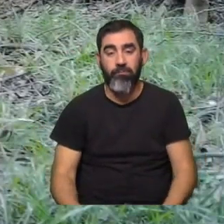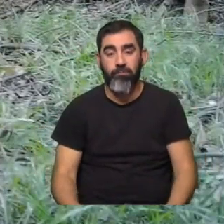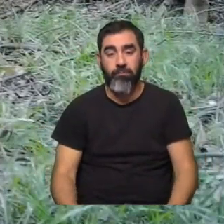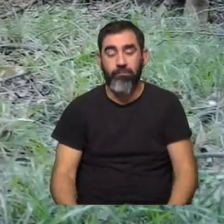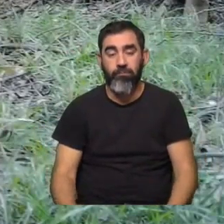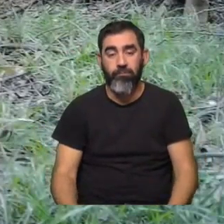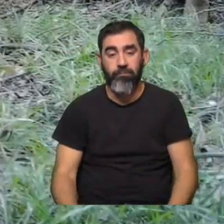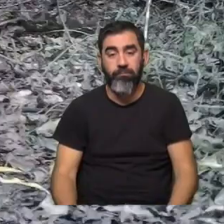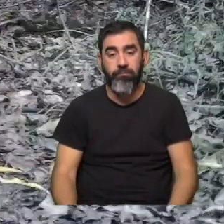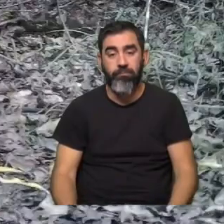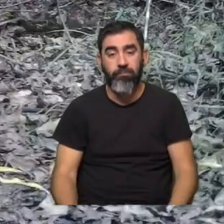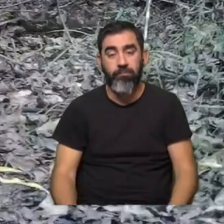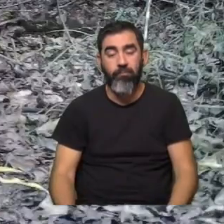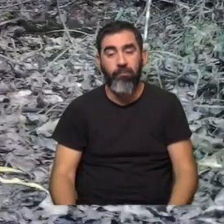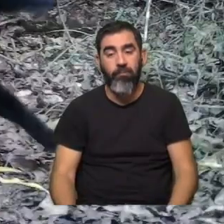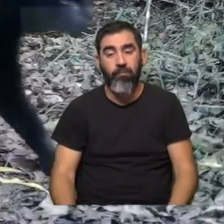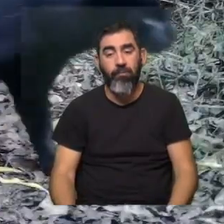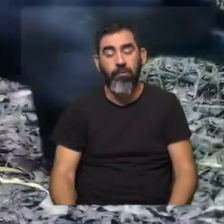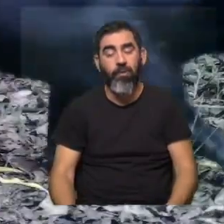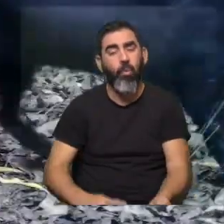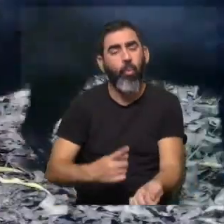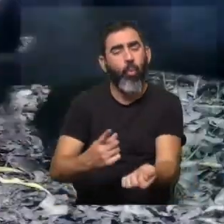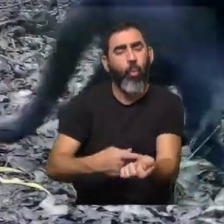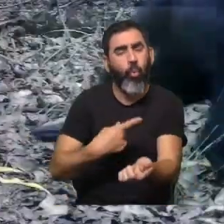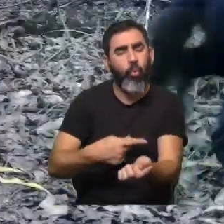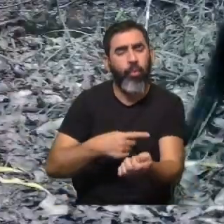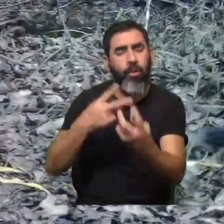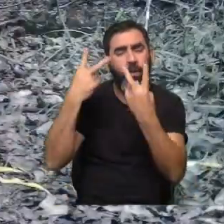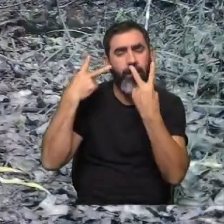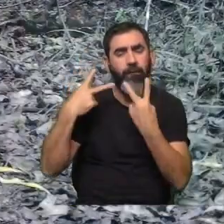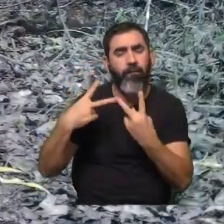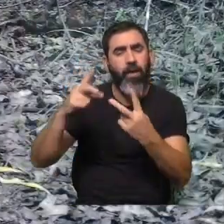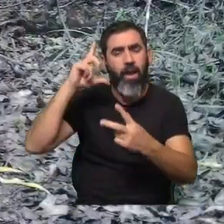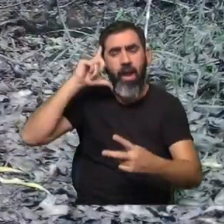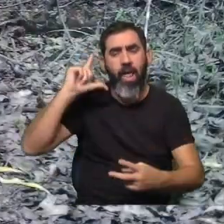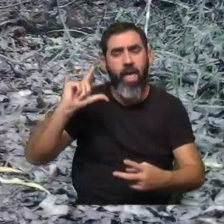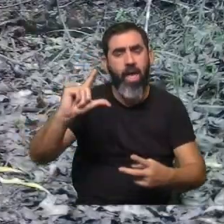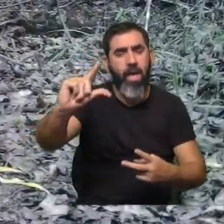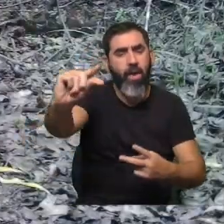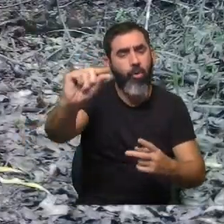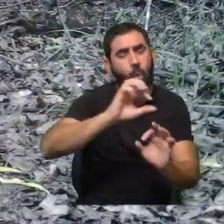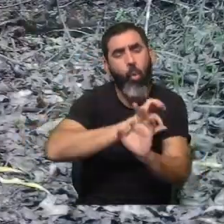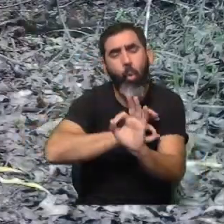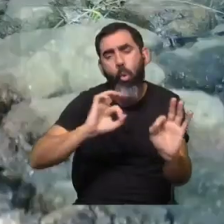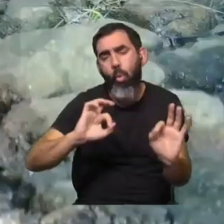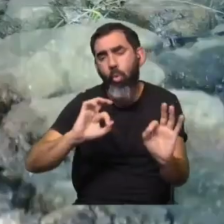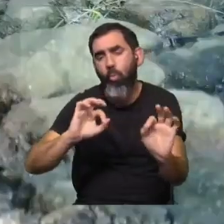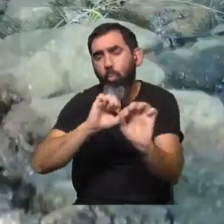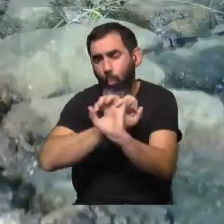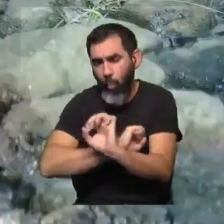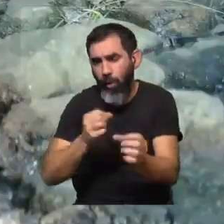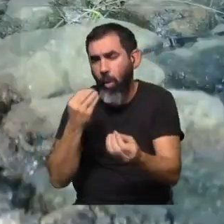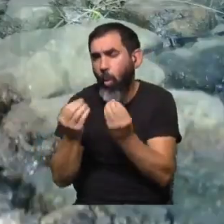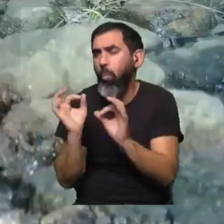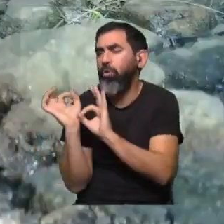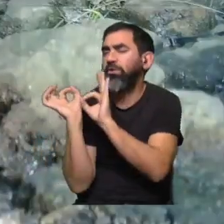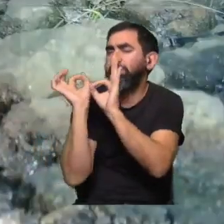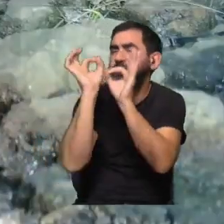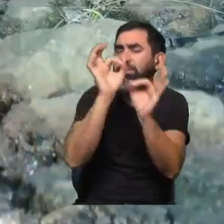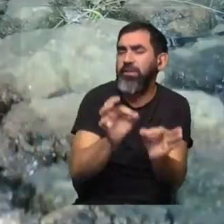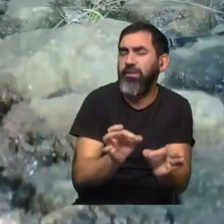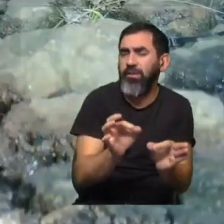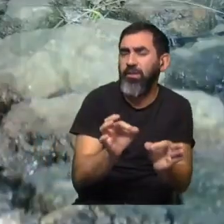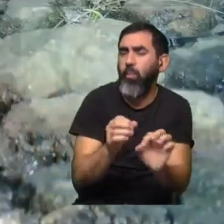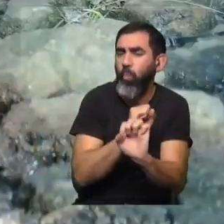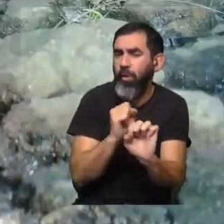¿Es habitual dentro de lo que sabemos del margay que se desplace por grandes áreas de terreno o digamos que puede ser que era oriundo